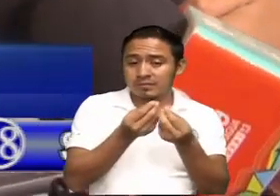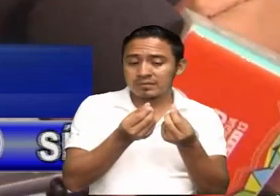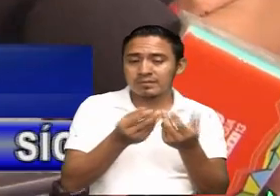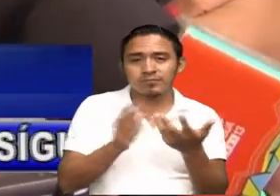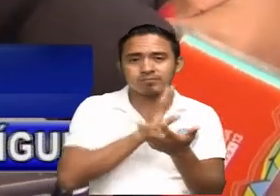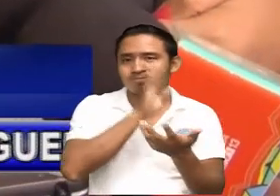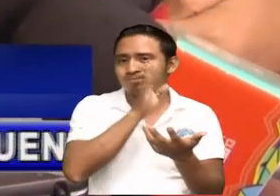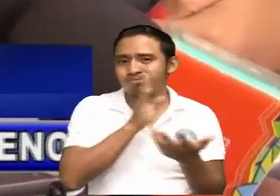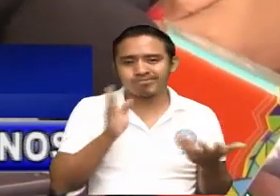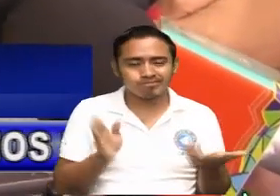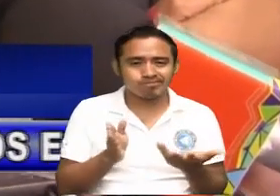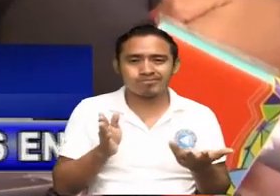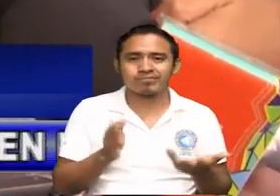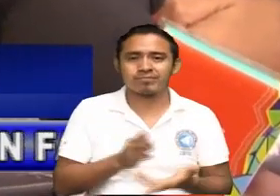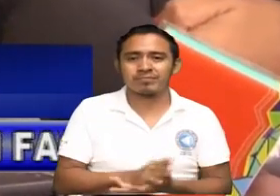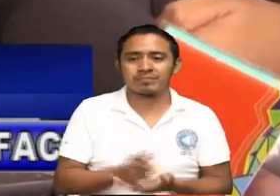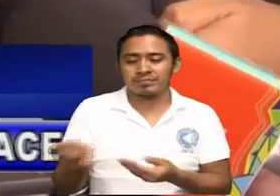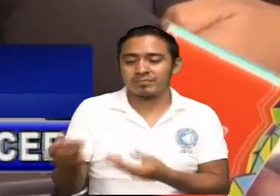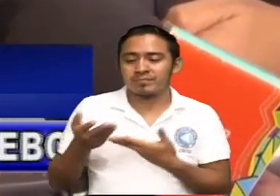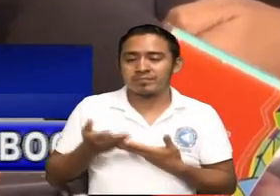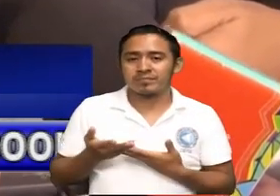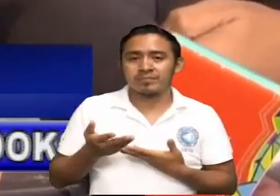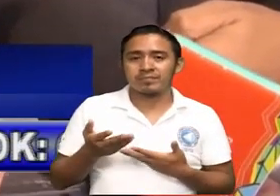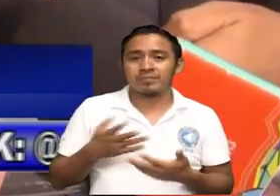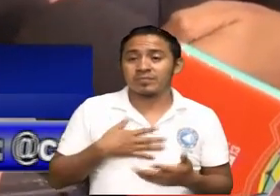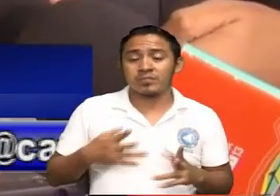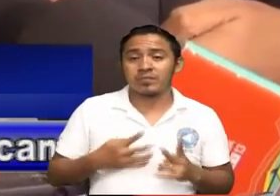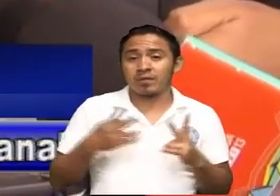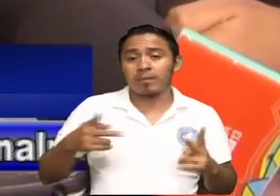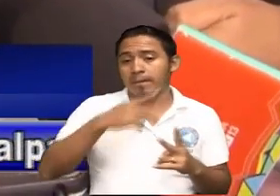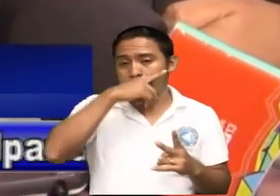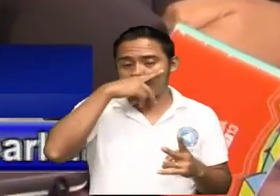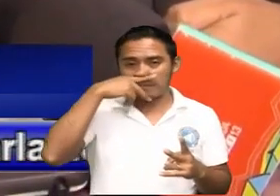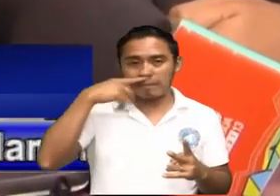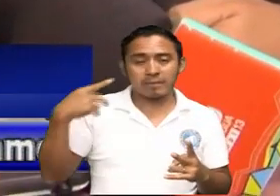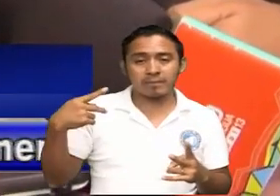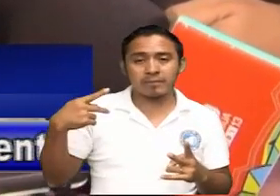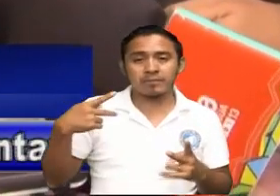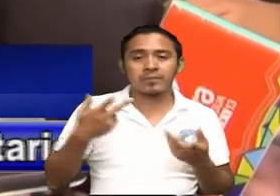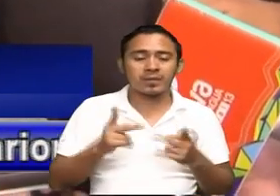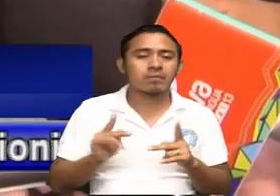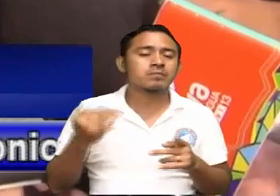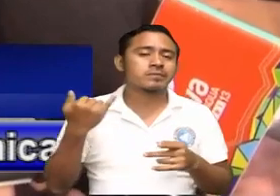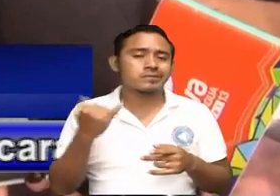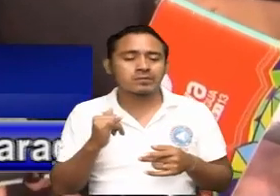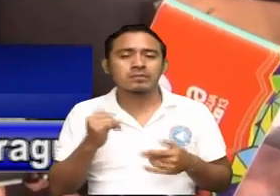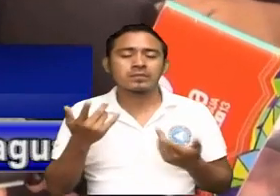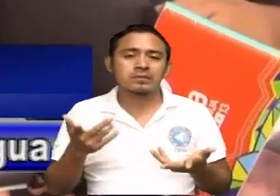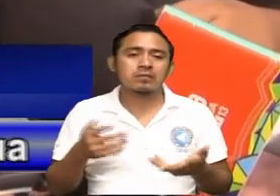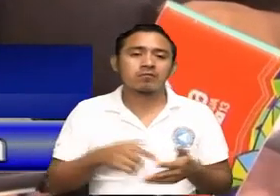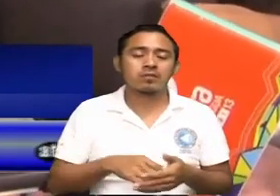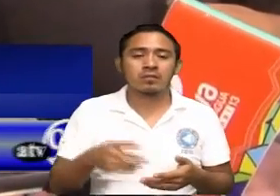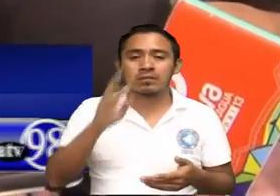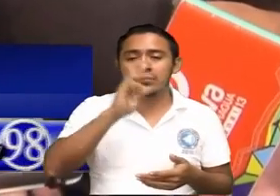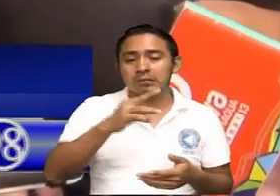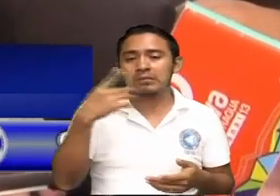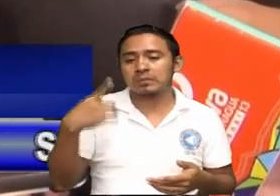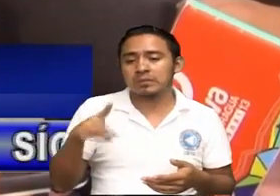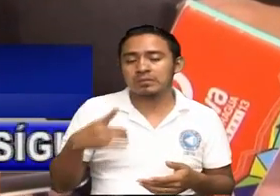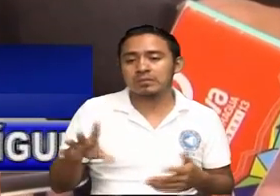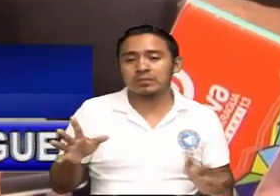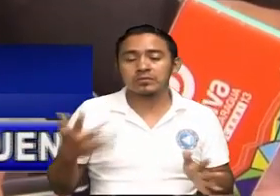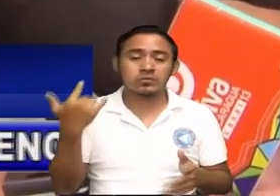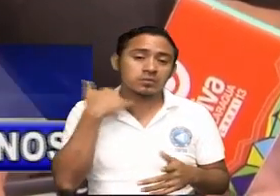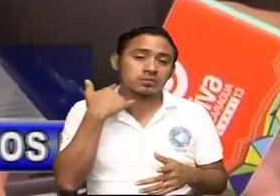nos va a regresar la vida de mi padre, pero sí, ¿verdad?, un ejemplo de restitución de derechos, ¿verdad?,